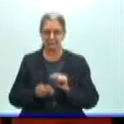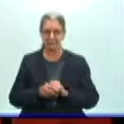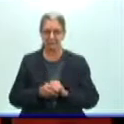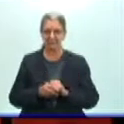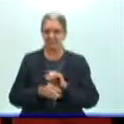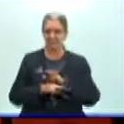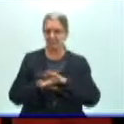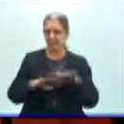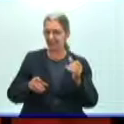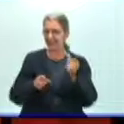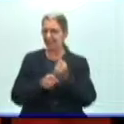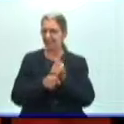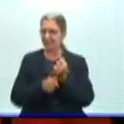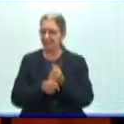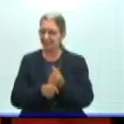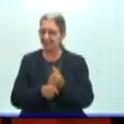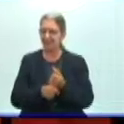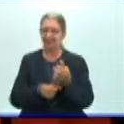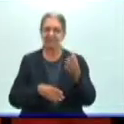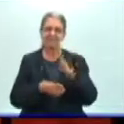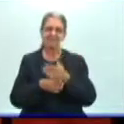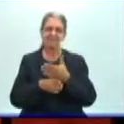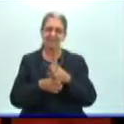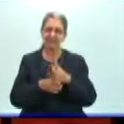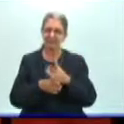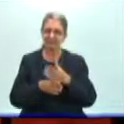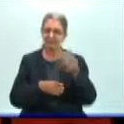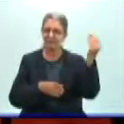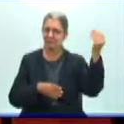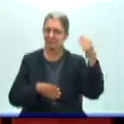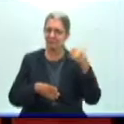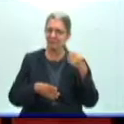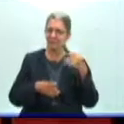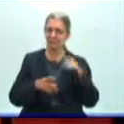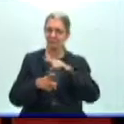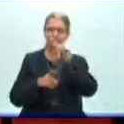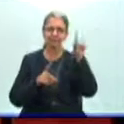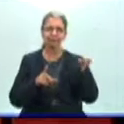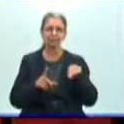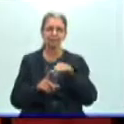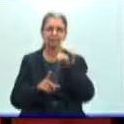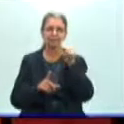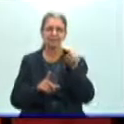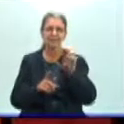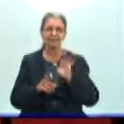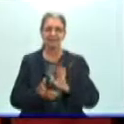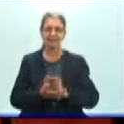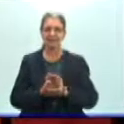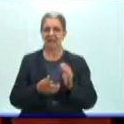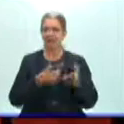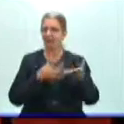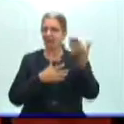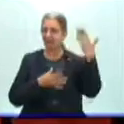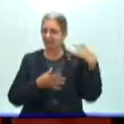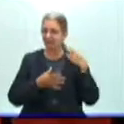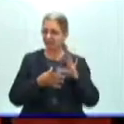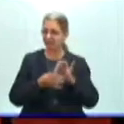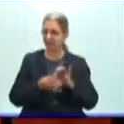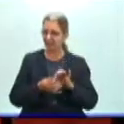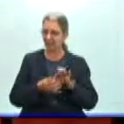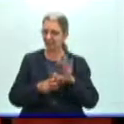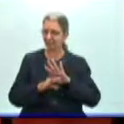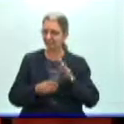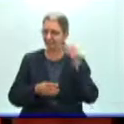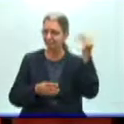trabajando diferentes conocimientos relacionados con la circunferencia. De grados anteriores conocen los elementos de